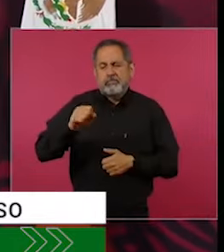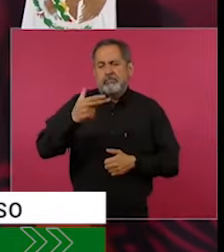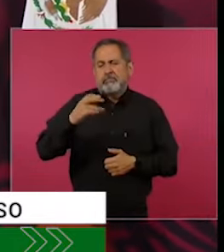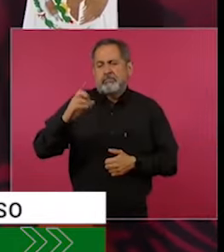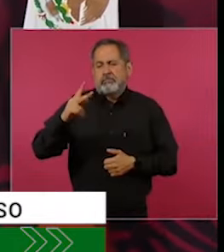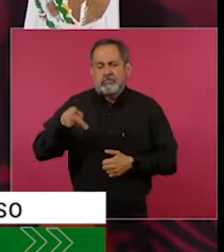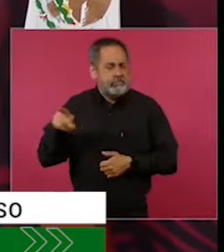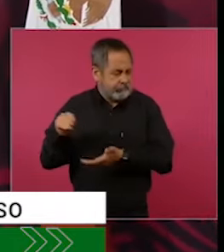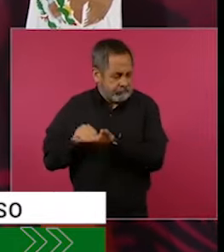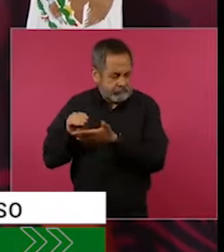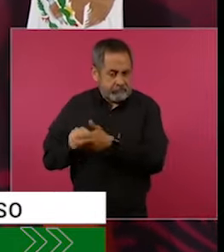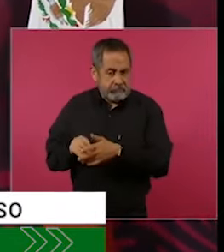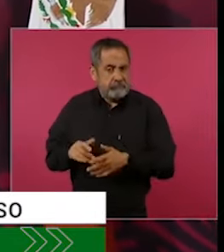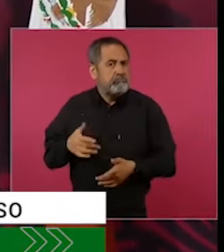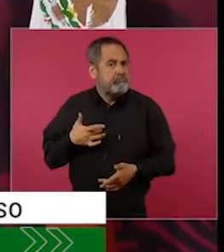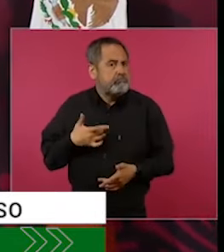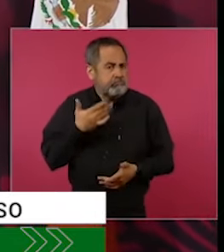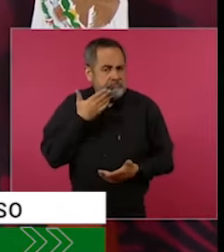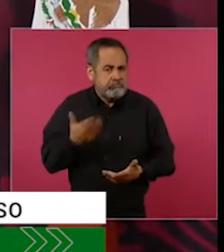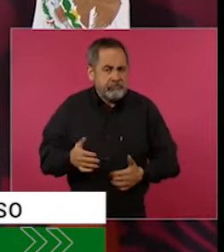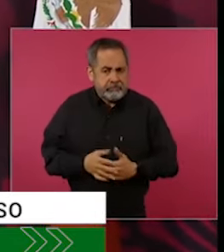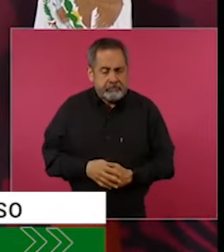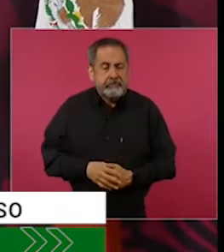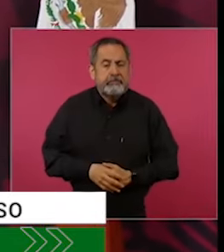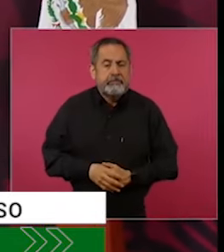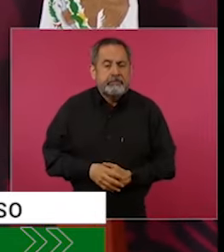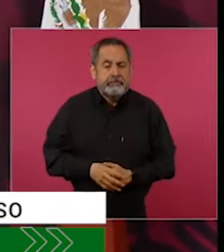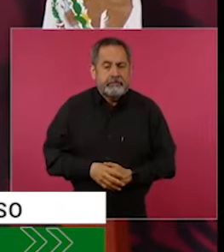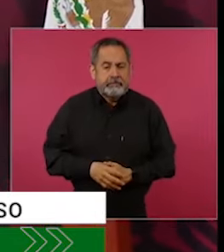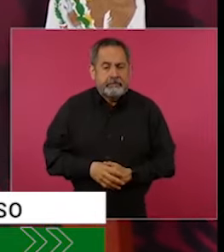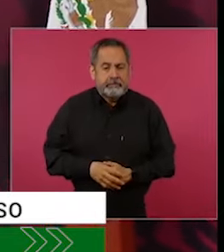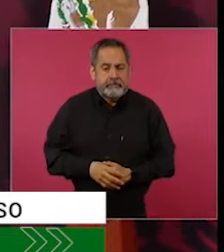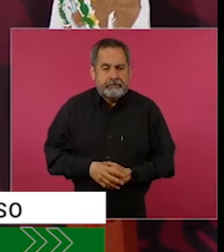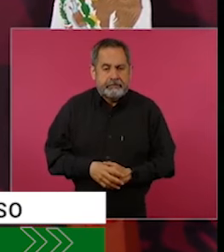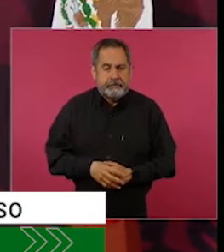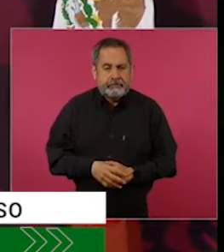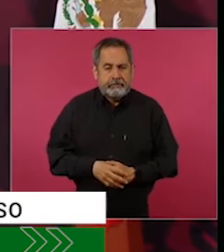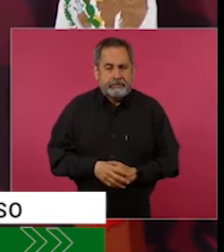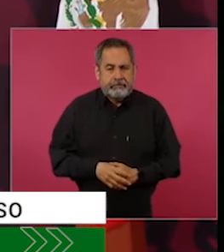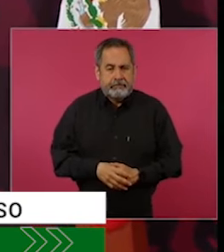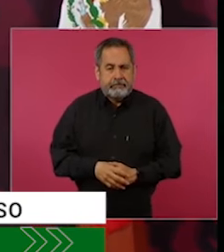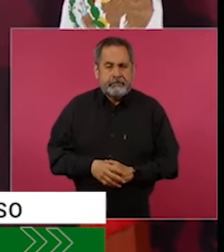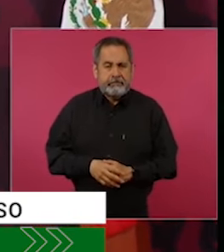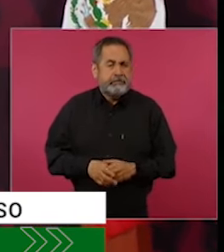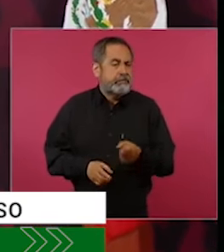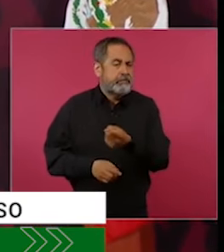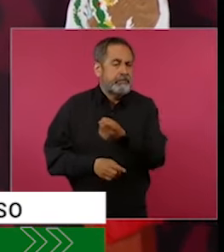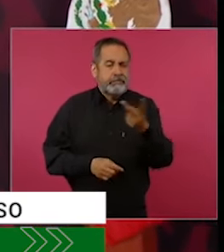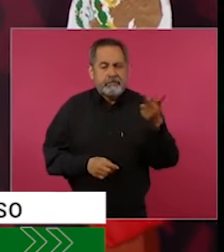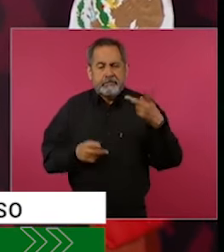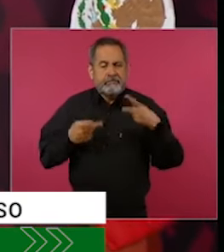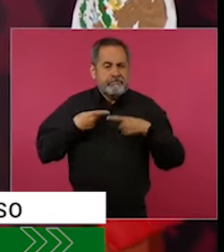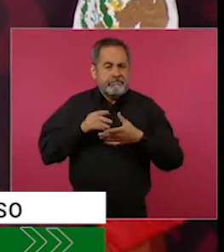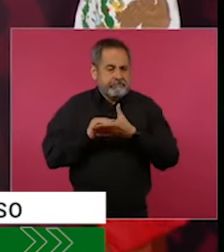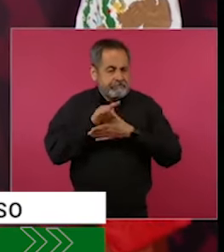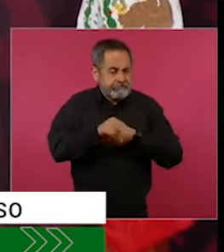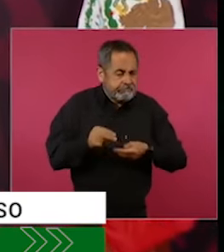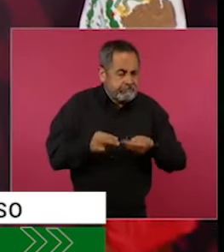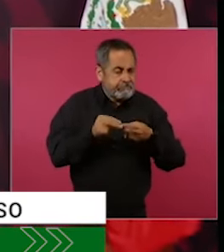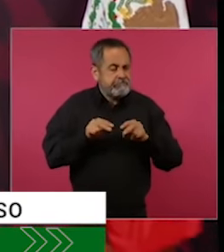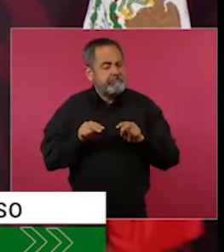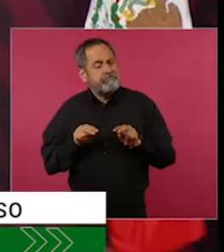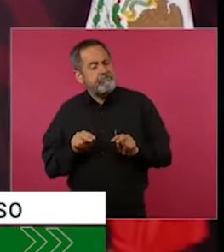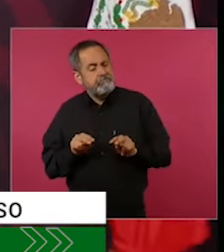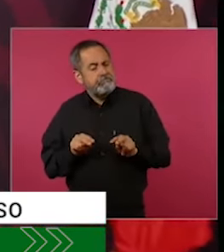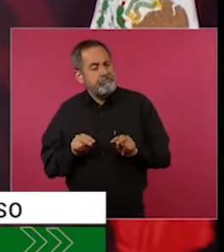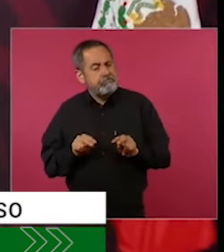López Obrador consideró que el nombramiento de los primeros 6 integrantes del gabinete, así como la permanencia de Rogelio Ramírez de la O en el próximo